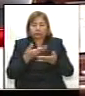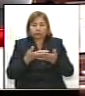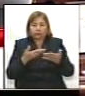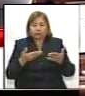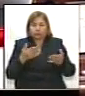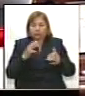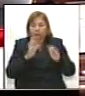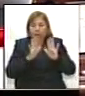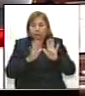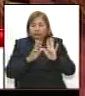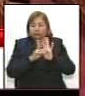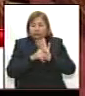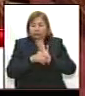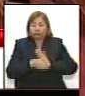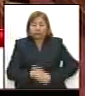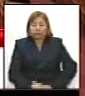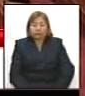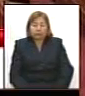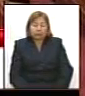10 minutos.